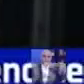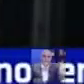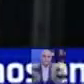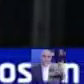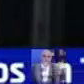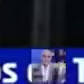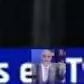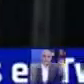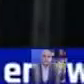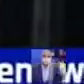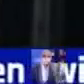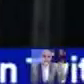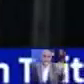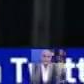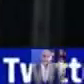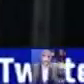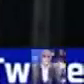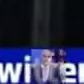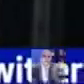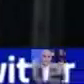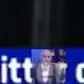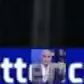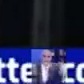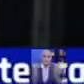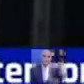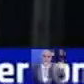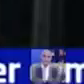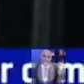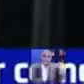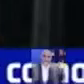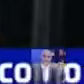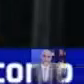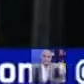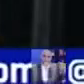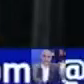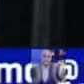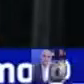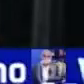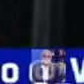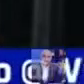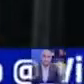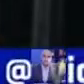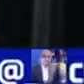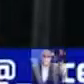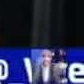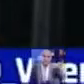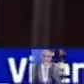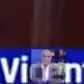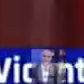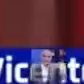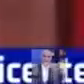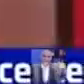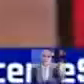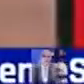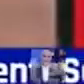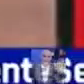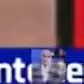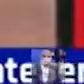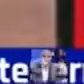Manuel López Obrador ha ahorrado 10 veces más que Enrique Peña Nieto. Las secretarías más